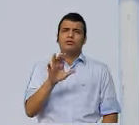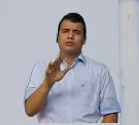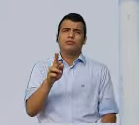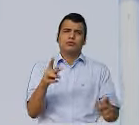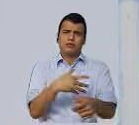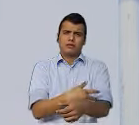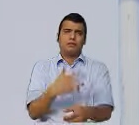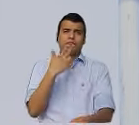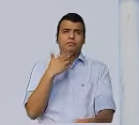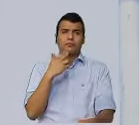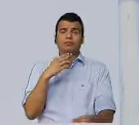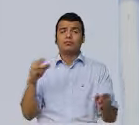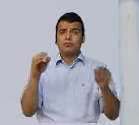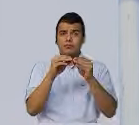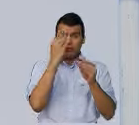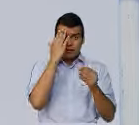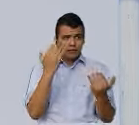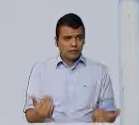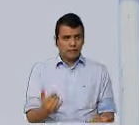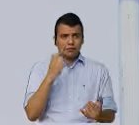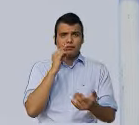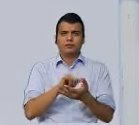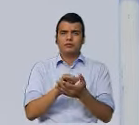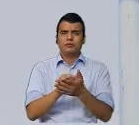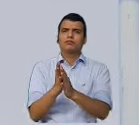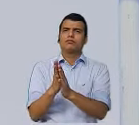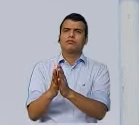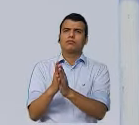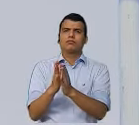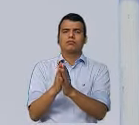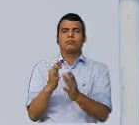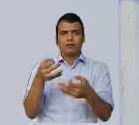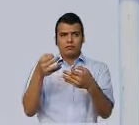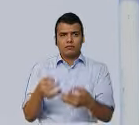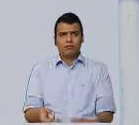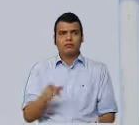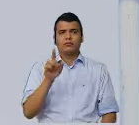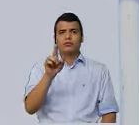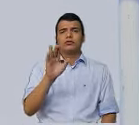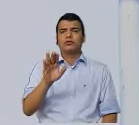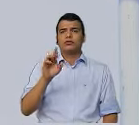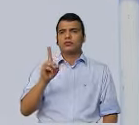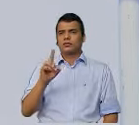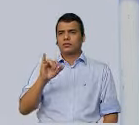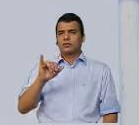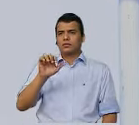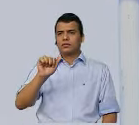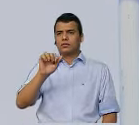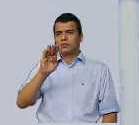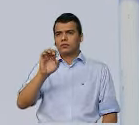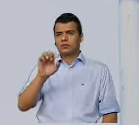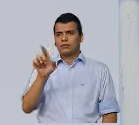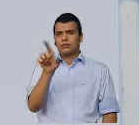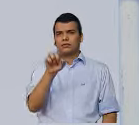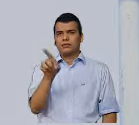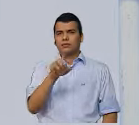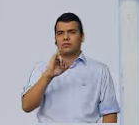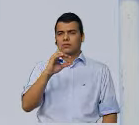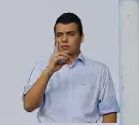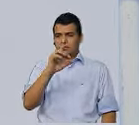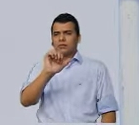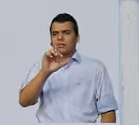en día se maneja un término de diabesidad, que es como la conjugación entre diabetes